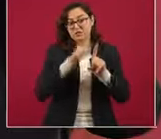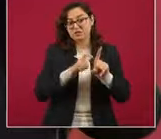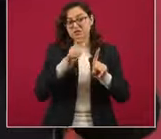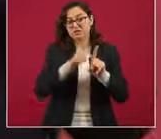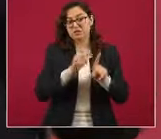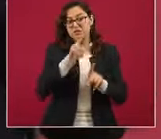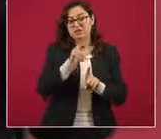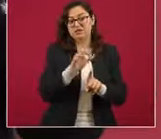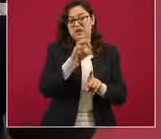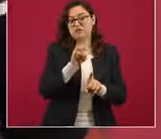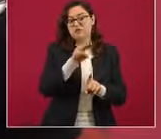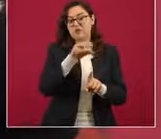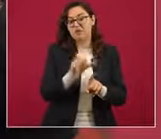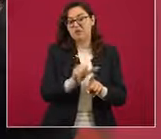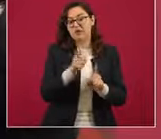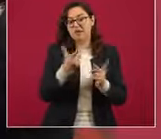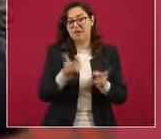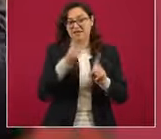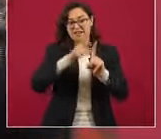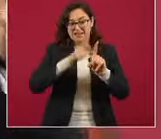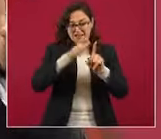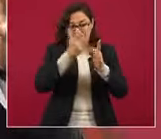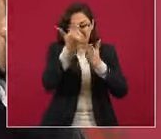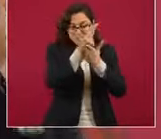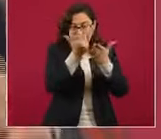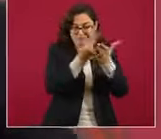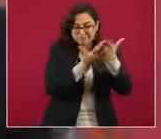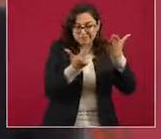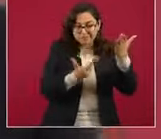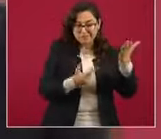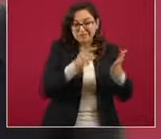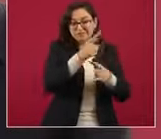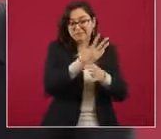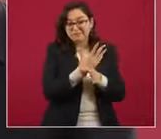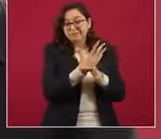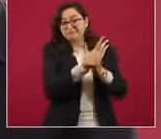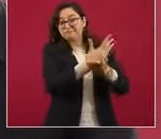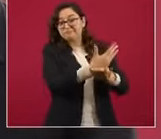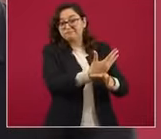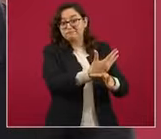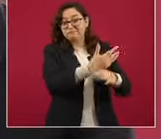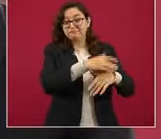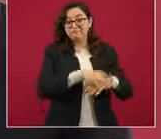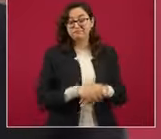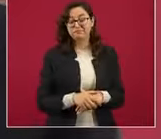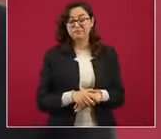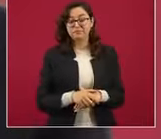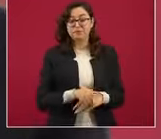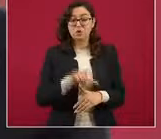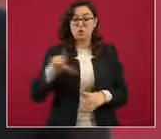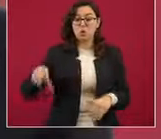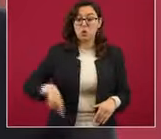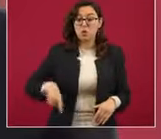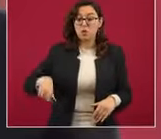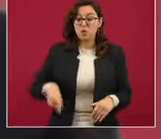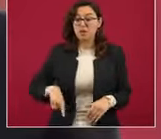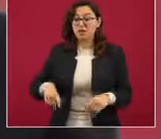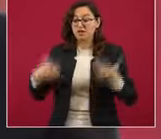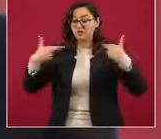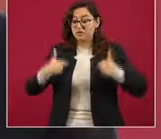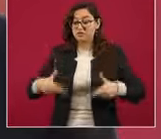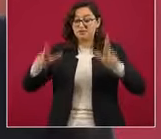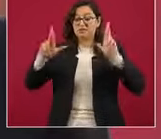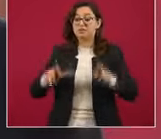mentalidad conservadora. Dice que nosotros lo que tenemos es el poder de